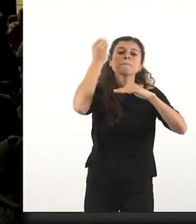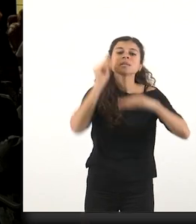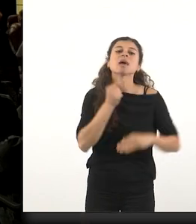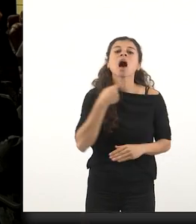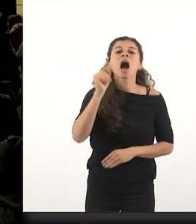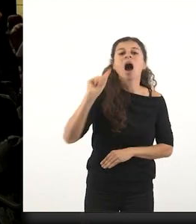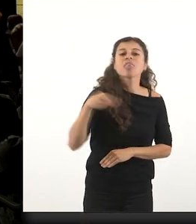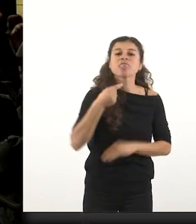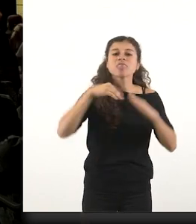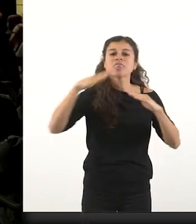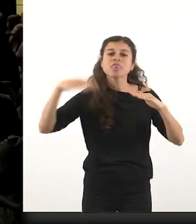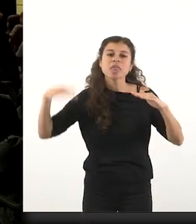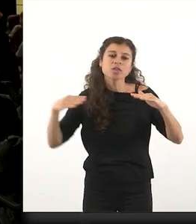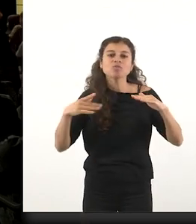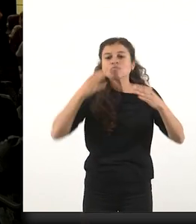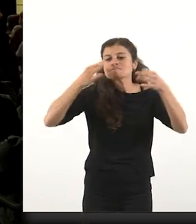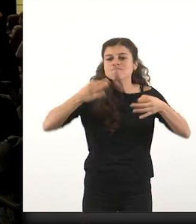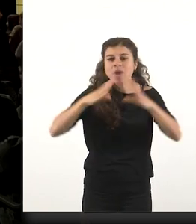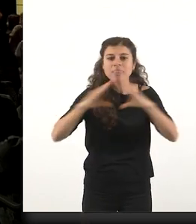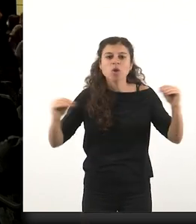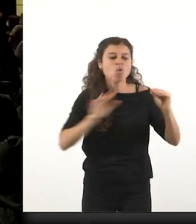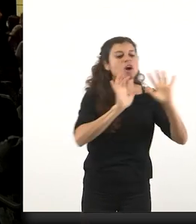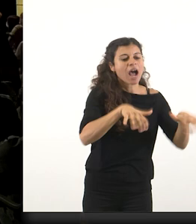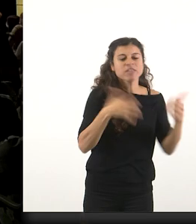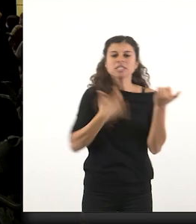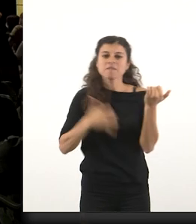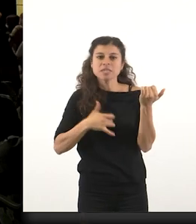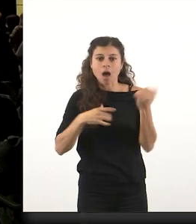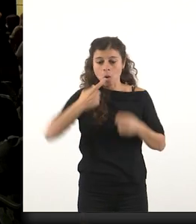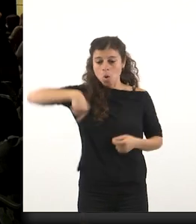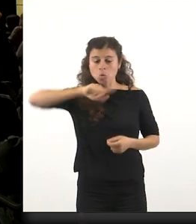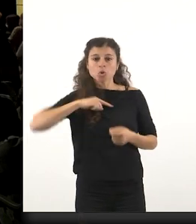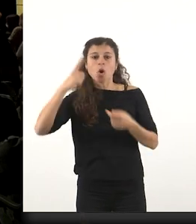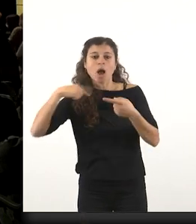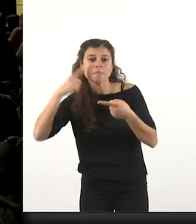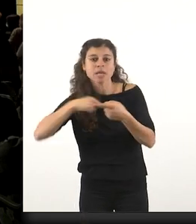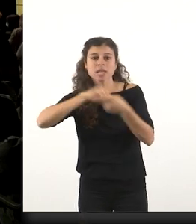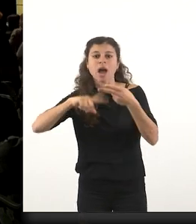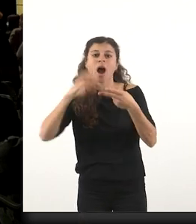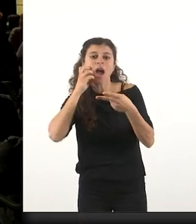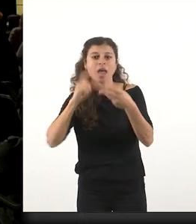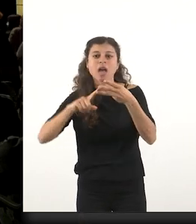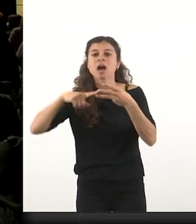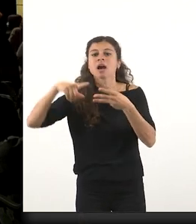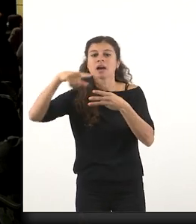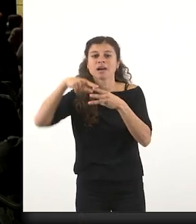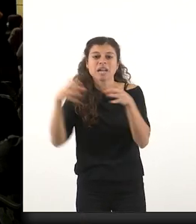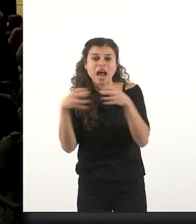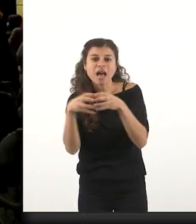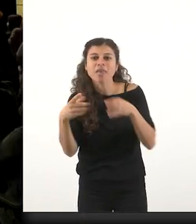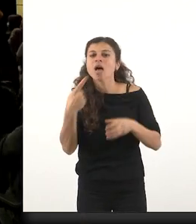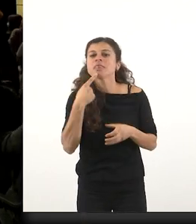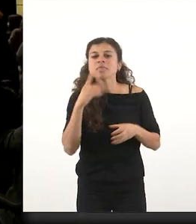vuestro, el de Cádiz y el de Sevilla. A lo de Jaén, Granada y Almería nos dicen que aparecemos murcianos. No, marcianos no,